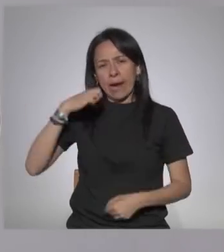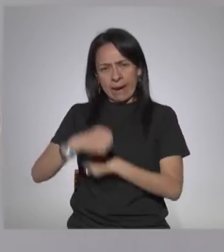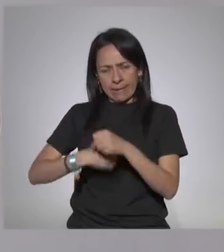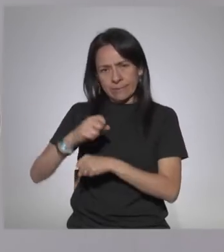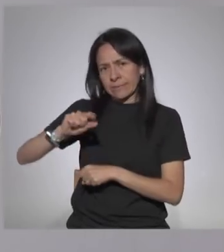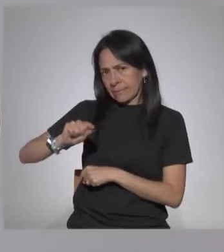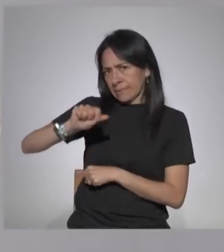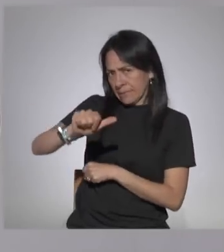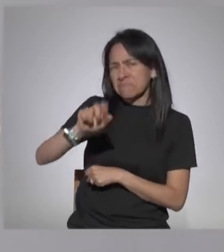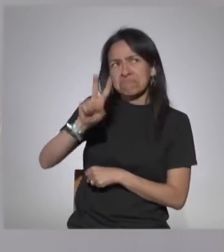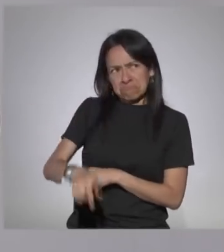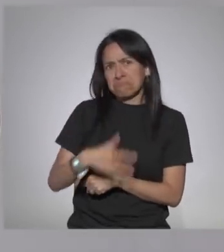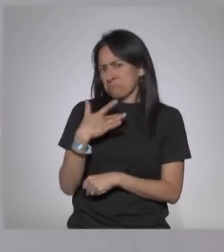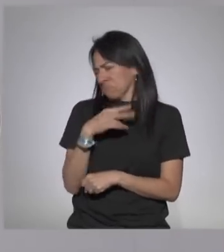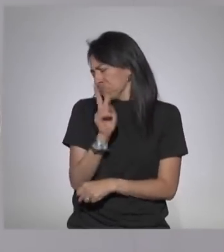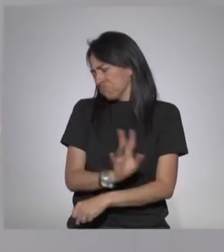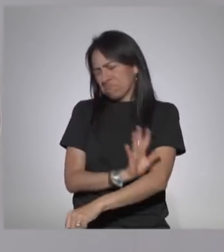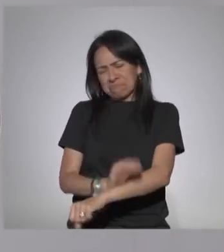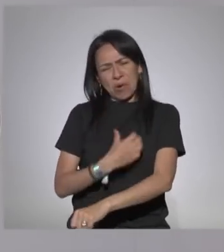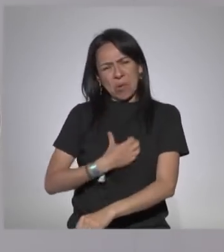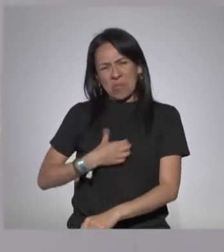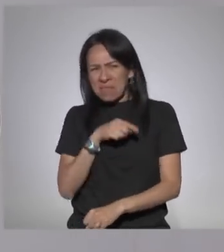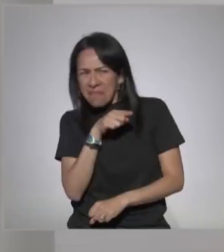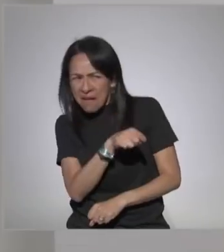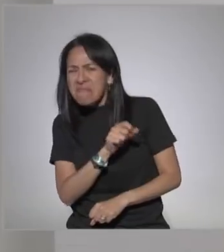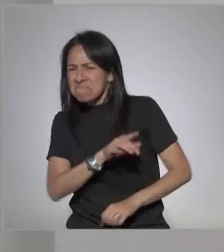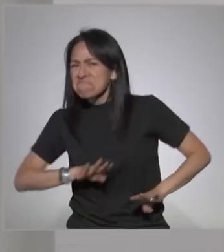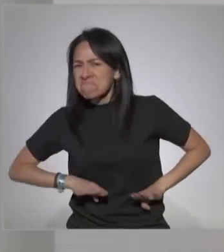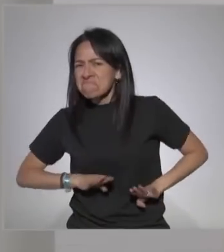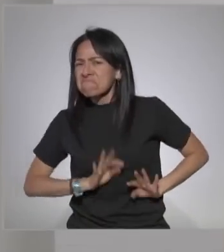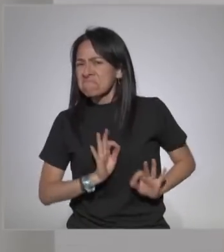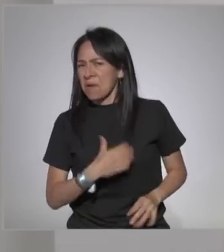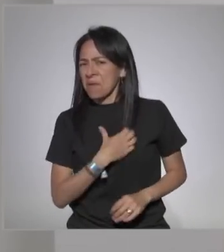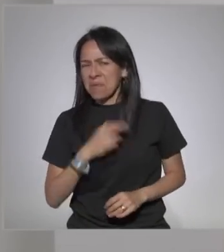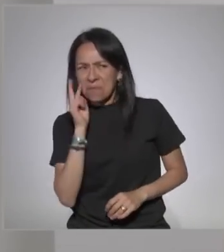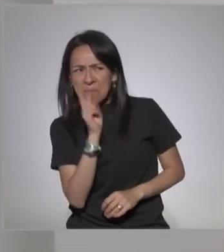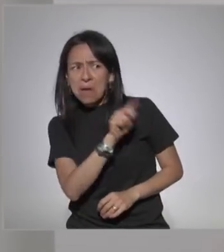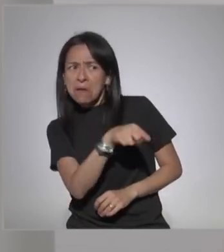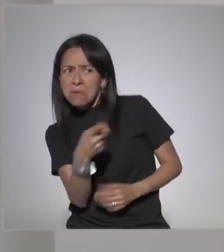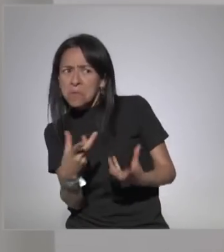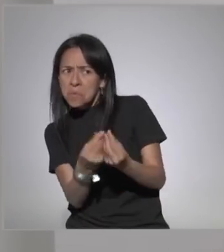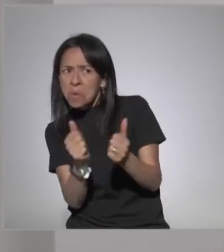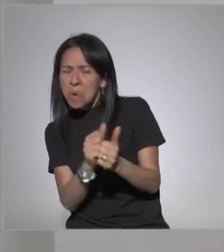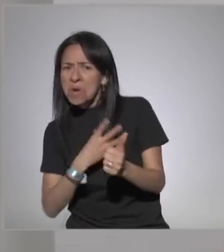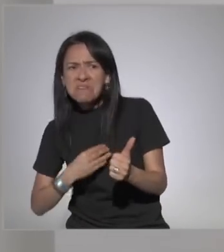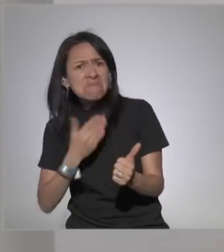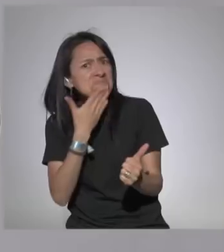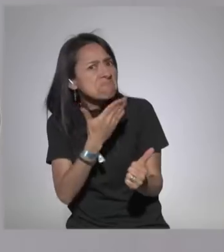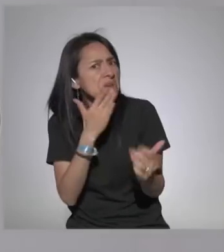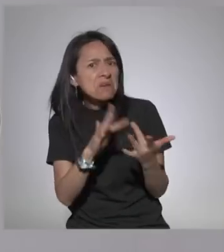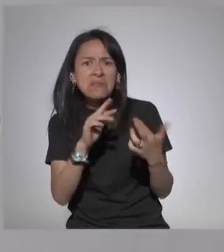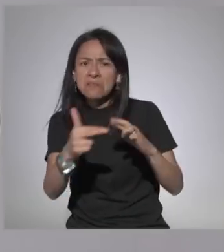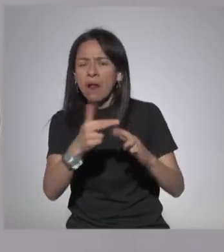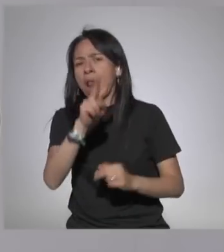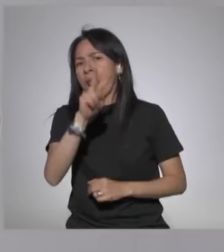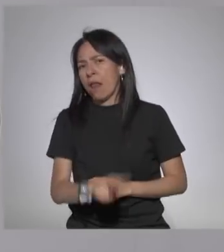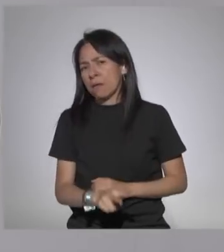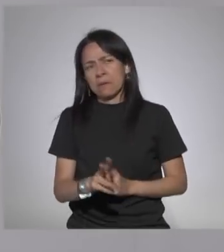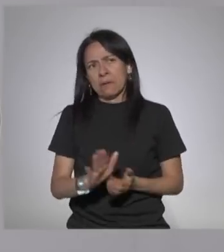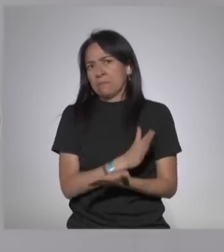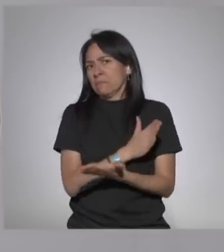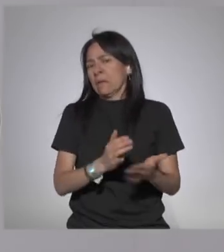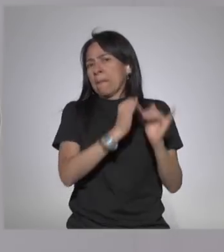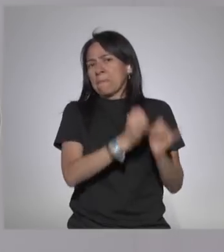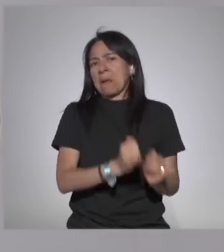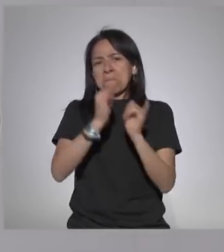muy contenta. Yo creo que él también se ve en la relación que tiene con nuestros hijos. Afortunadamente podemos sostener una vida individualmente.